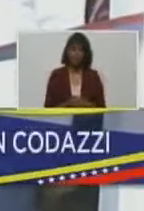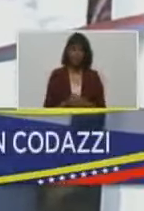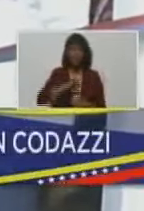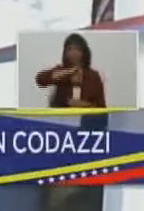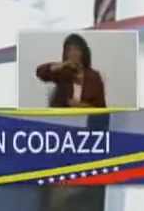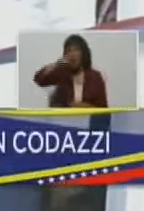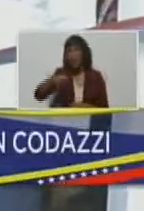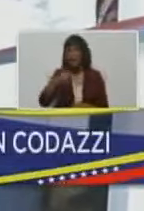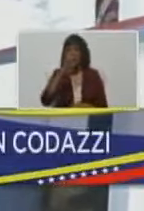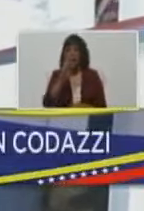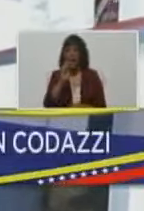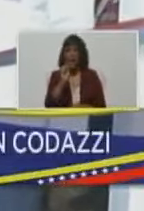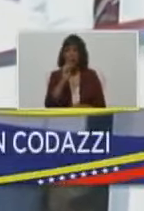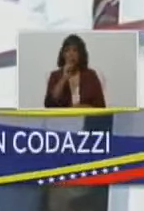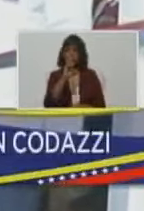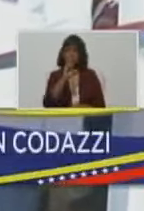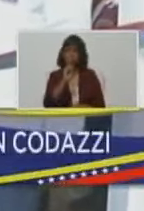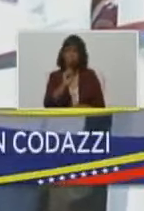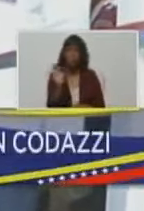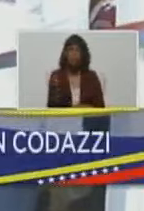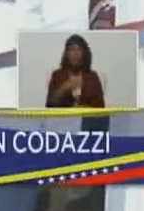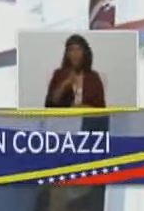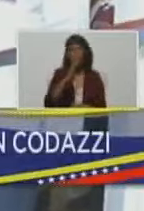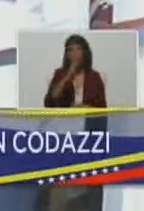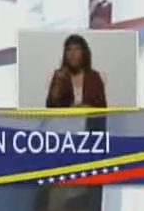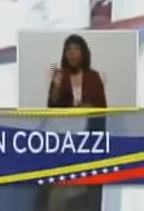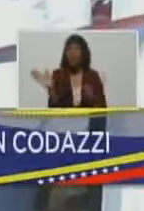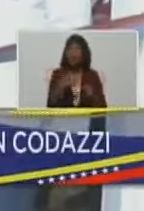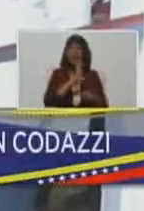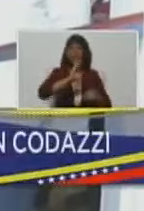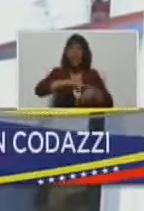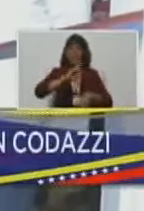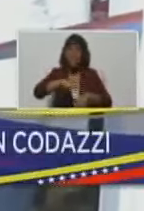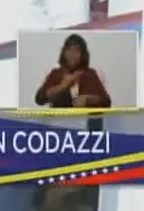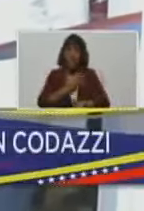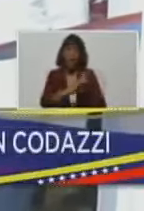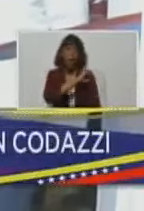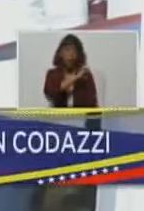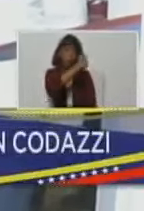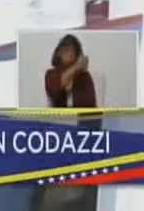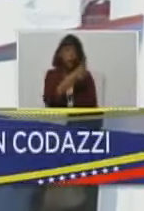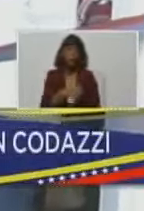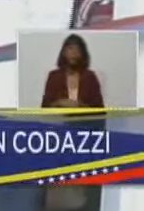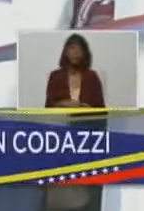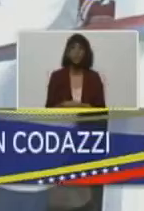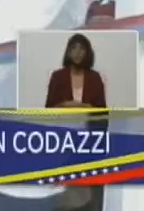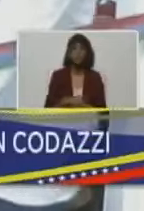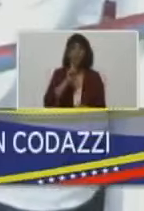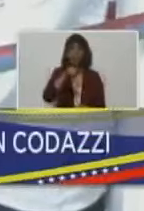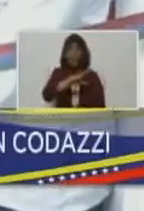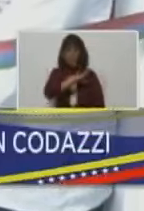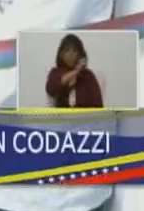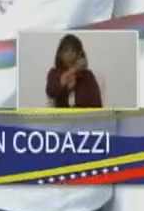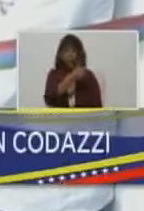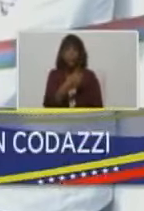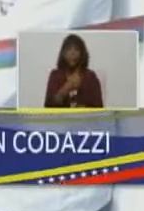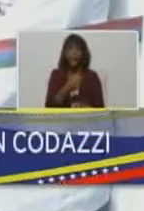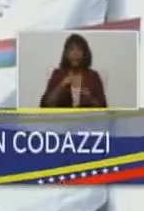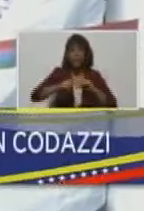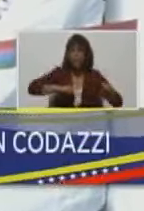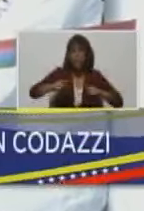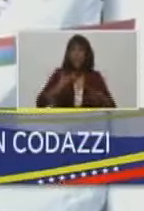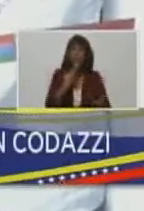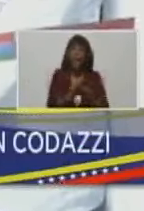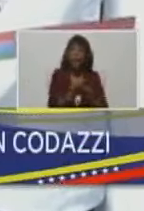Jesús Brito, y el director de este centro integral. Por favor, viceministro, doctor. Bueno, le